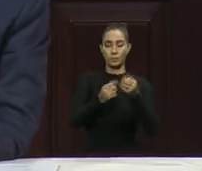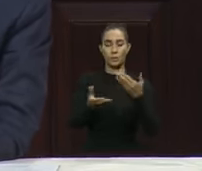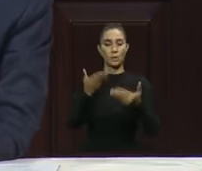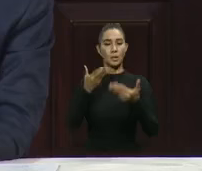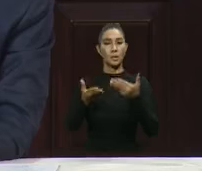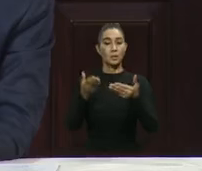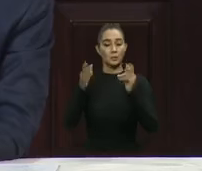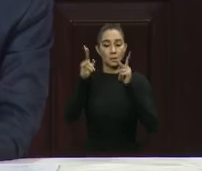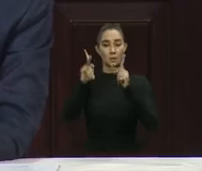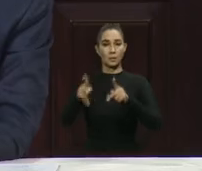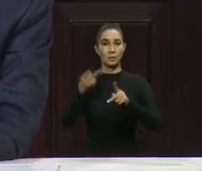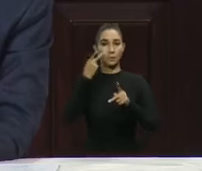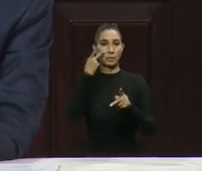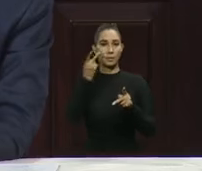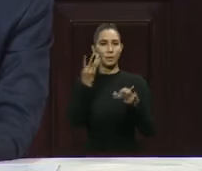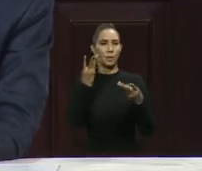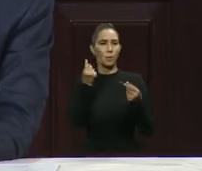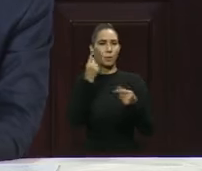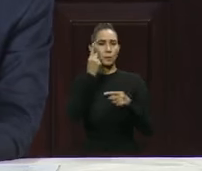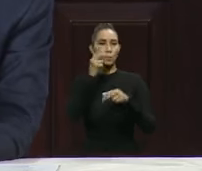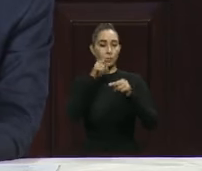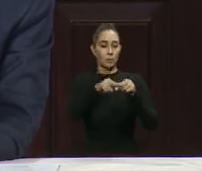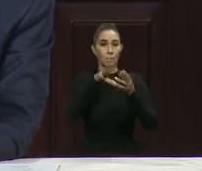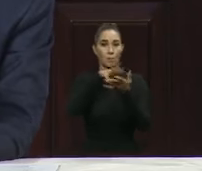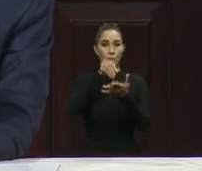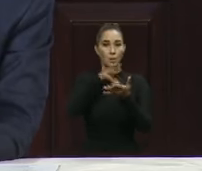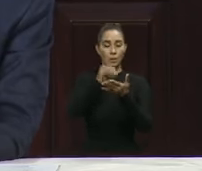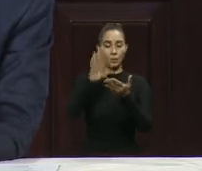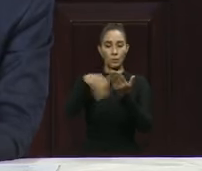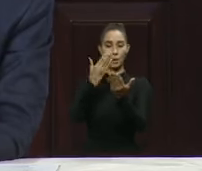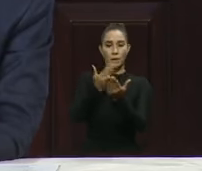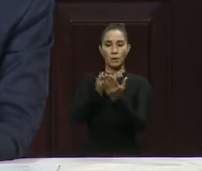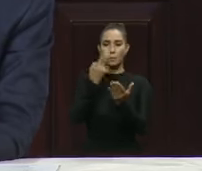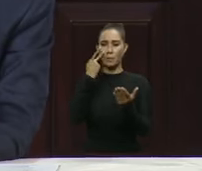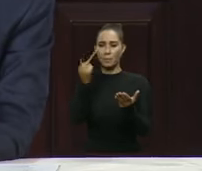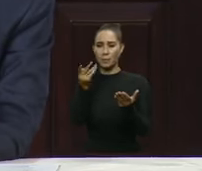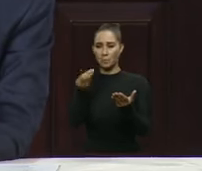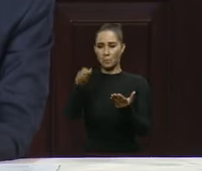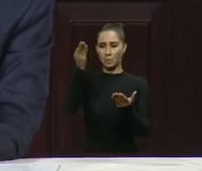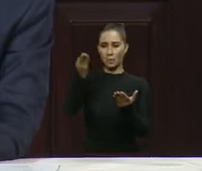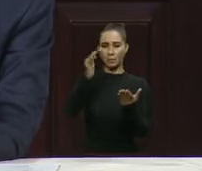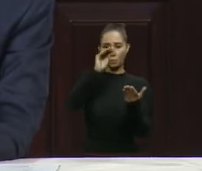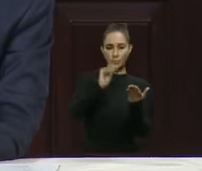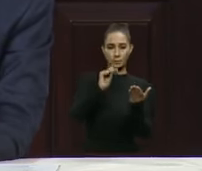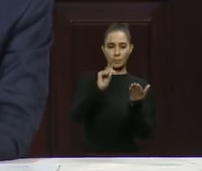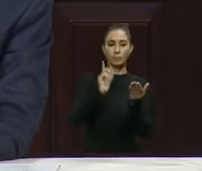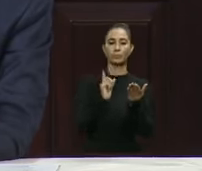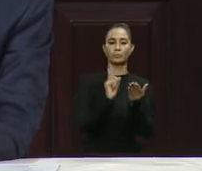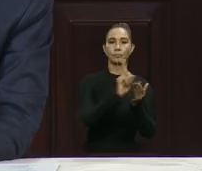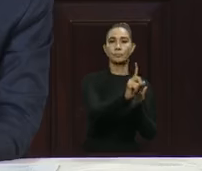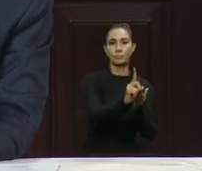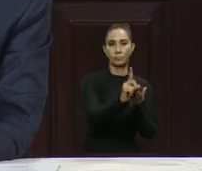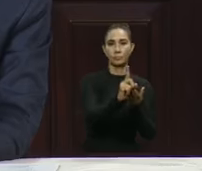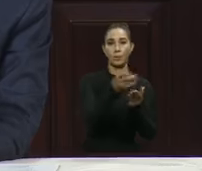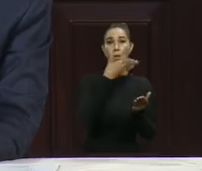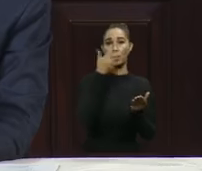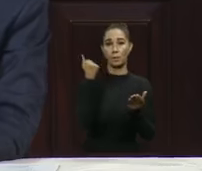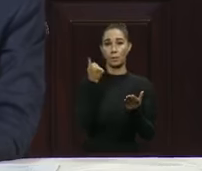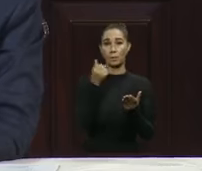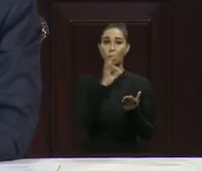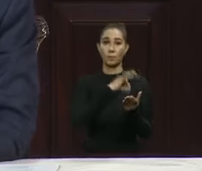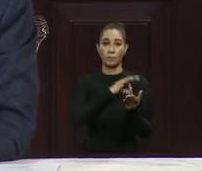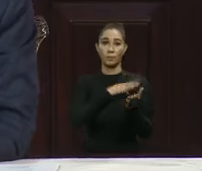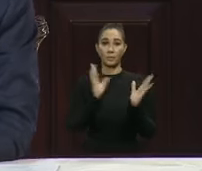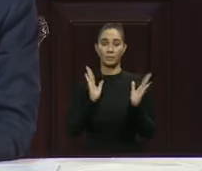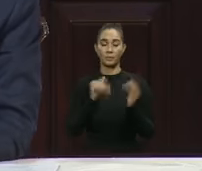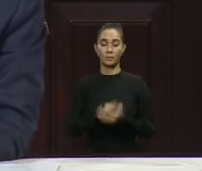esos precios de referencia pues va a acudir a los que tengan a los comercios que vendan a